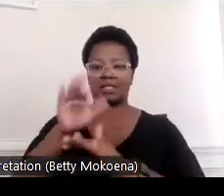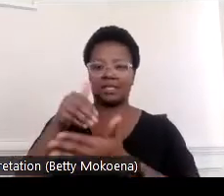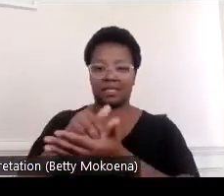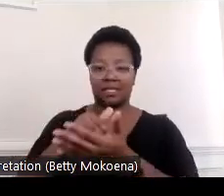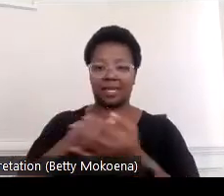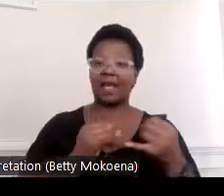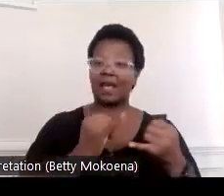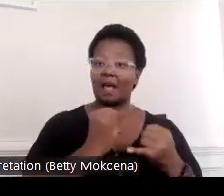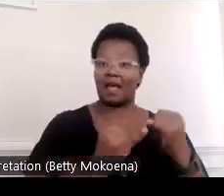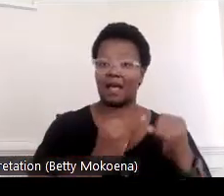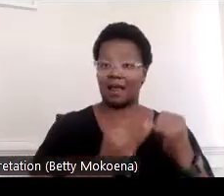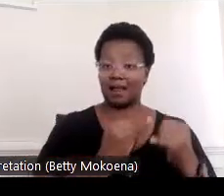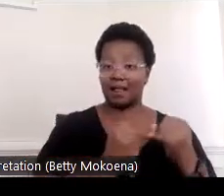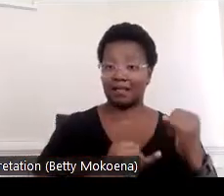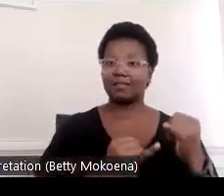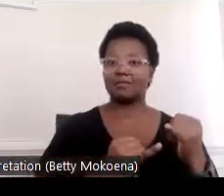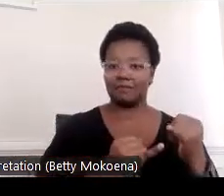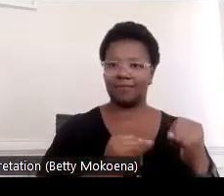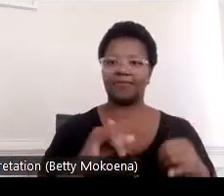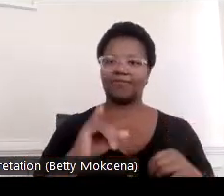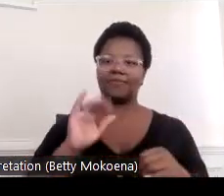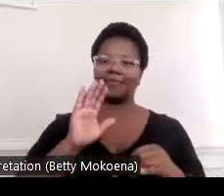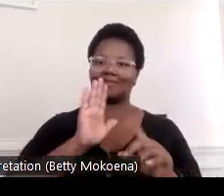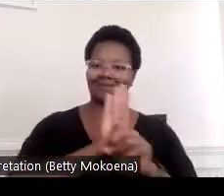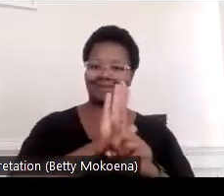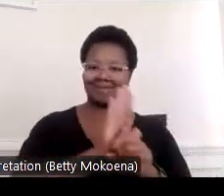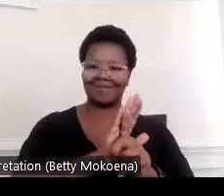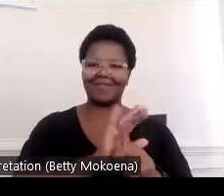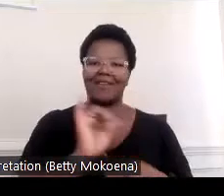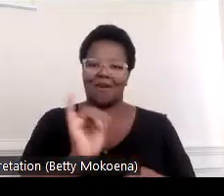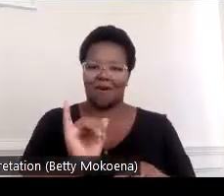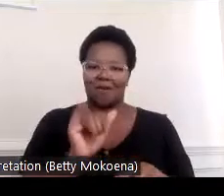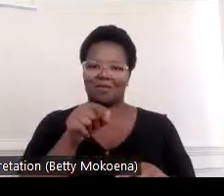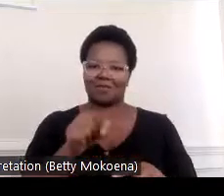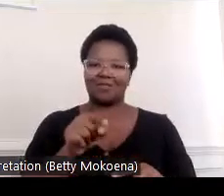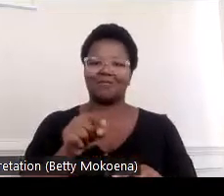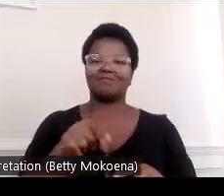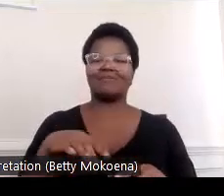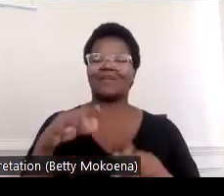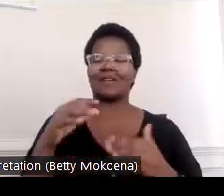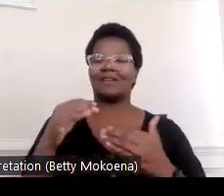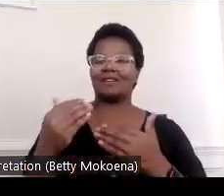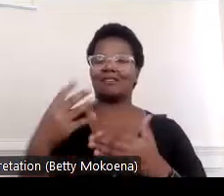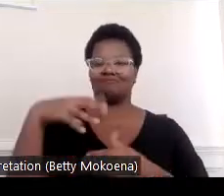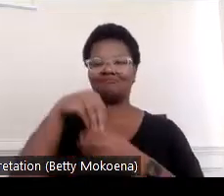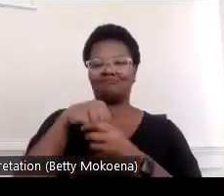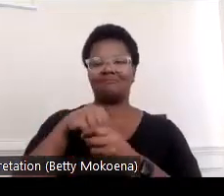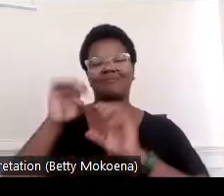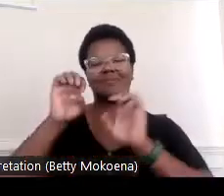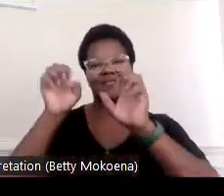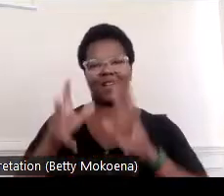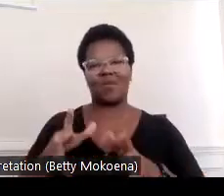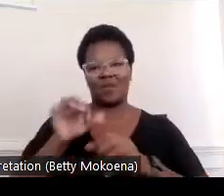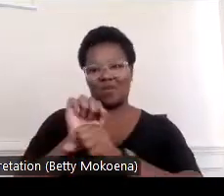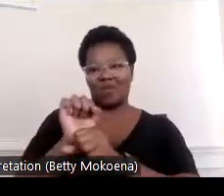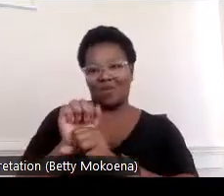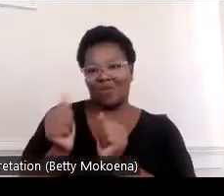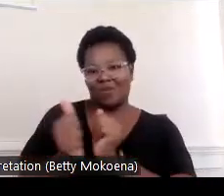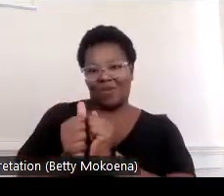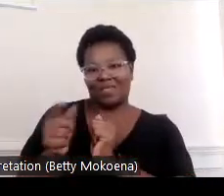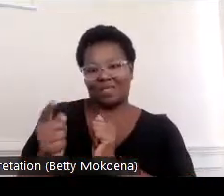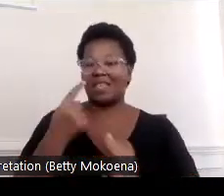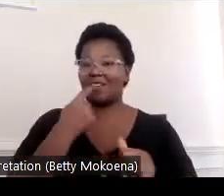escucharemos el Zaira Garibay Sonia Garibay la cual también es evaluadora del programa hcbs